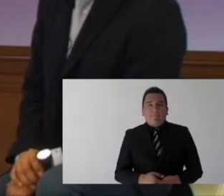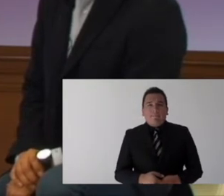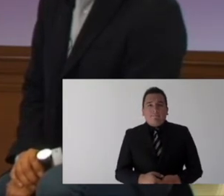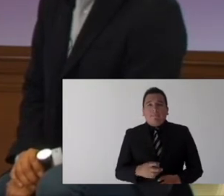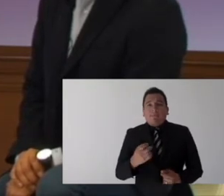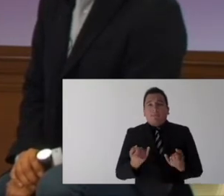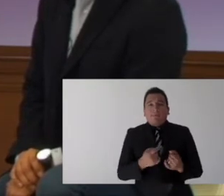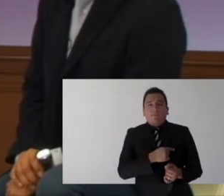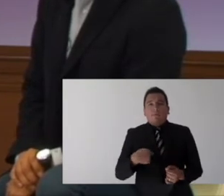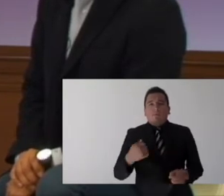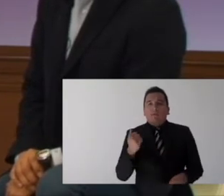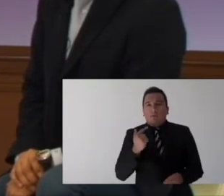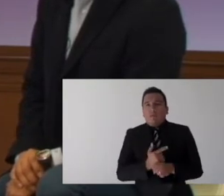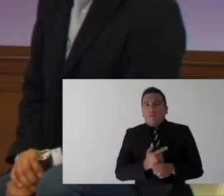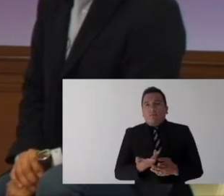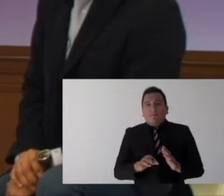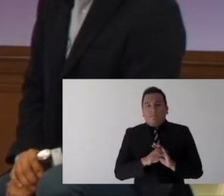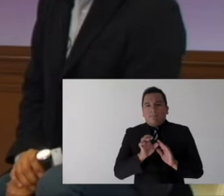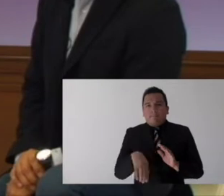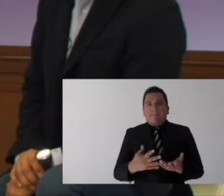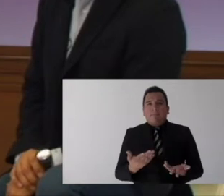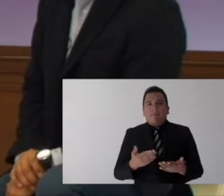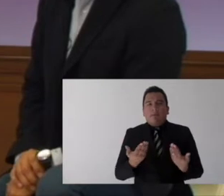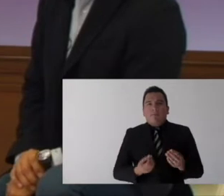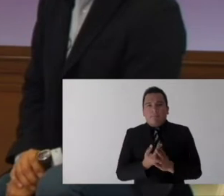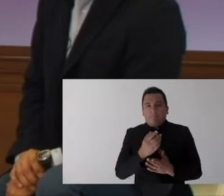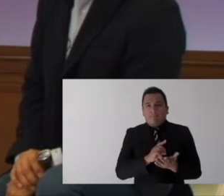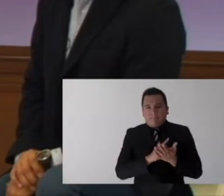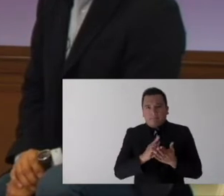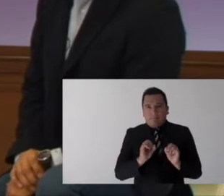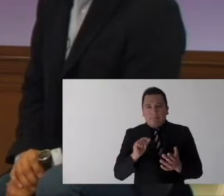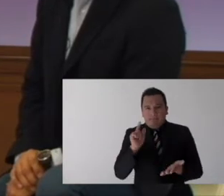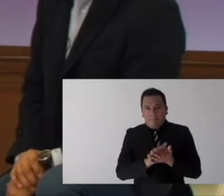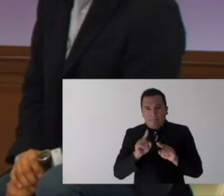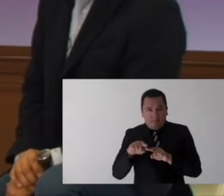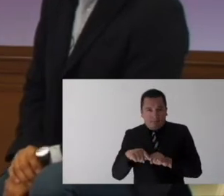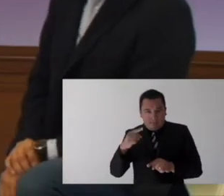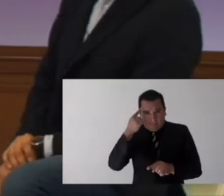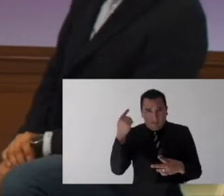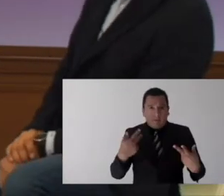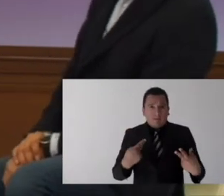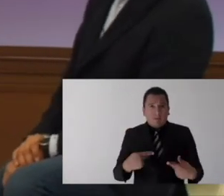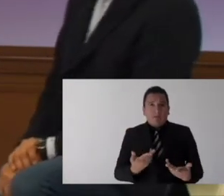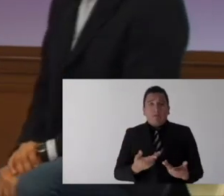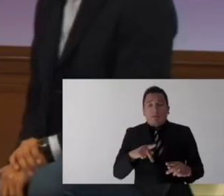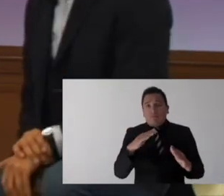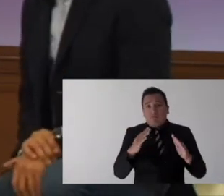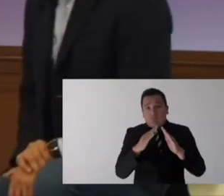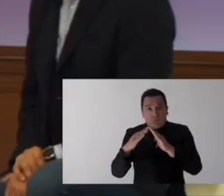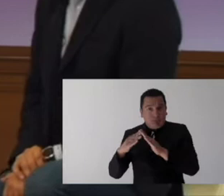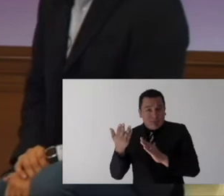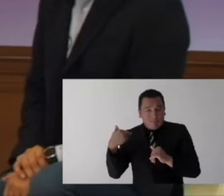derechos que se garantizaron en distintas leyes y que puedan acceder a los procesos de reconstrucción y reparación de daños.